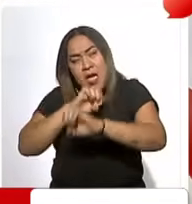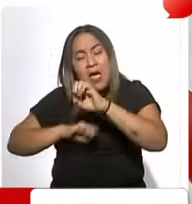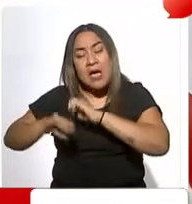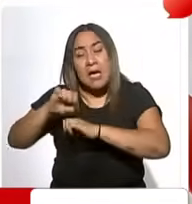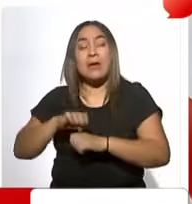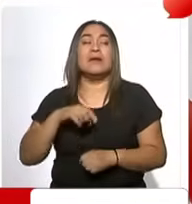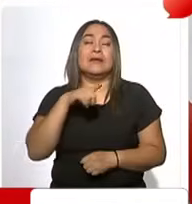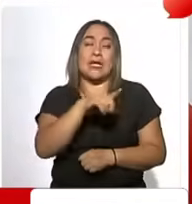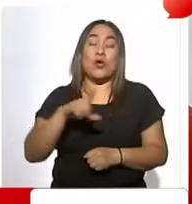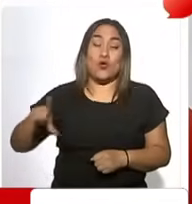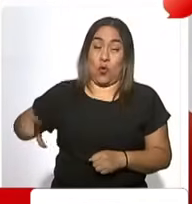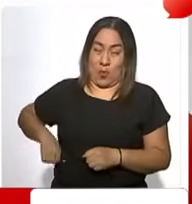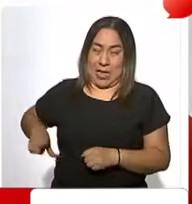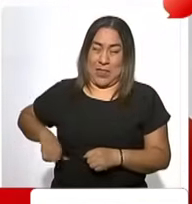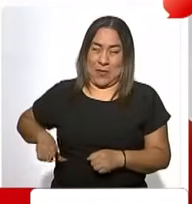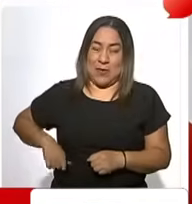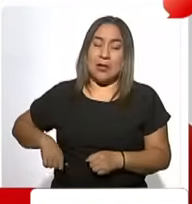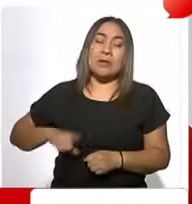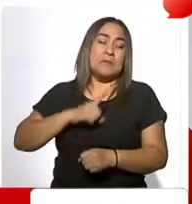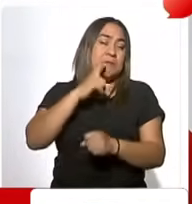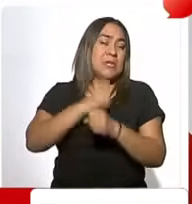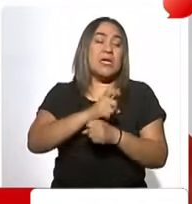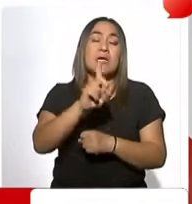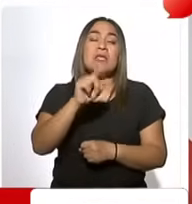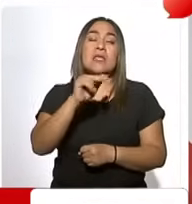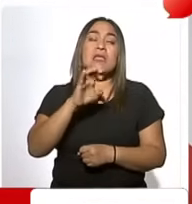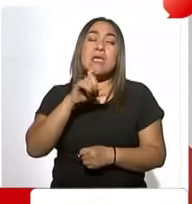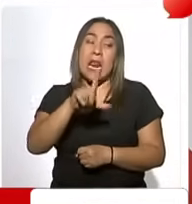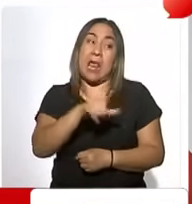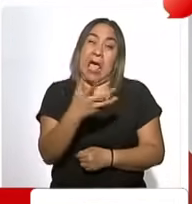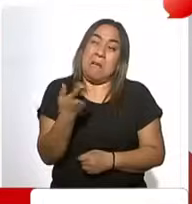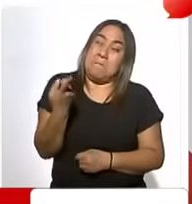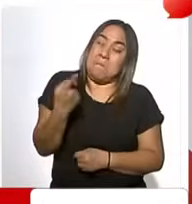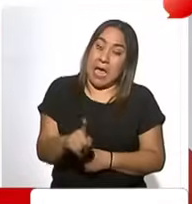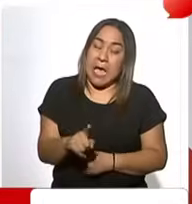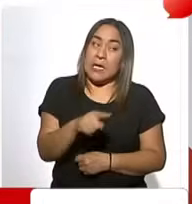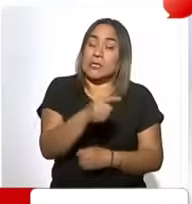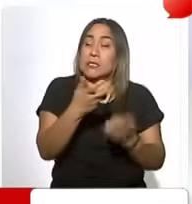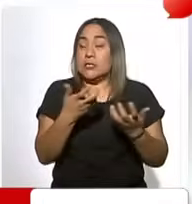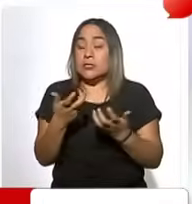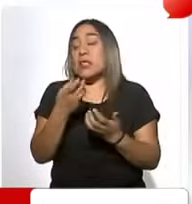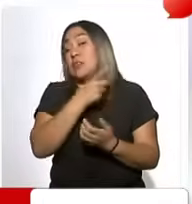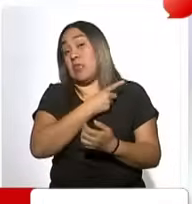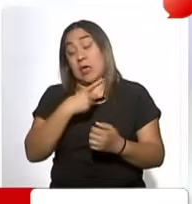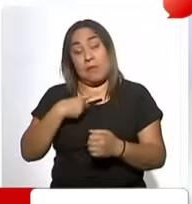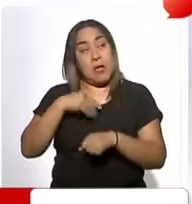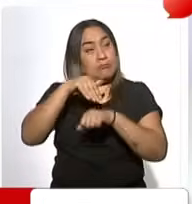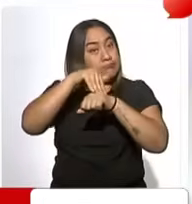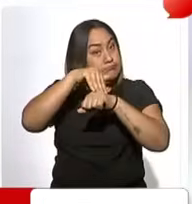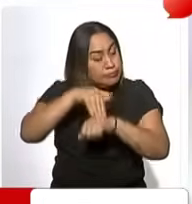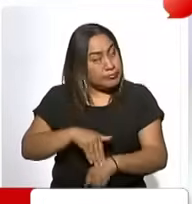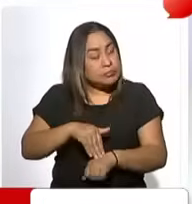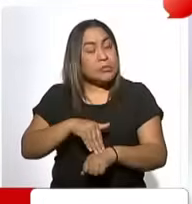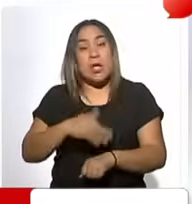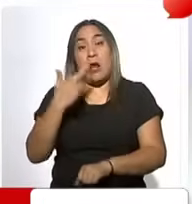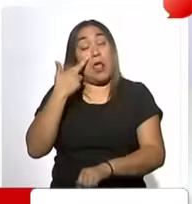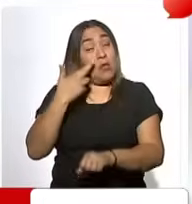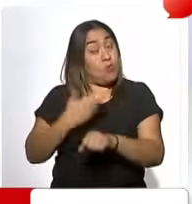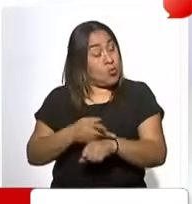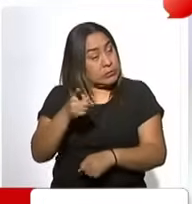el gobierno pero especialmente Daniel novoy quienes dieron la orden son los que deberán acatar responder hacerse